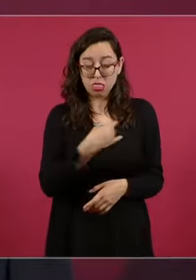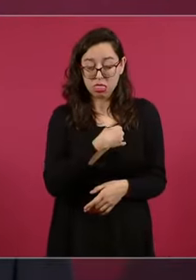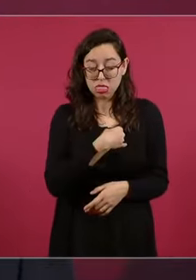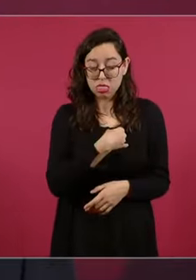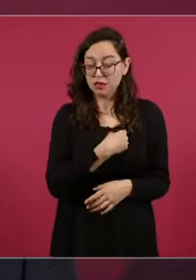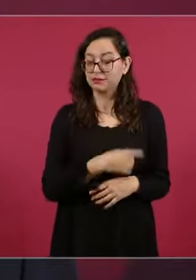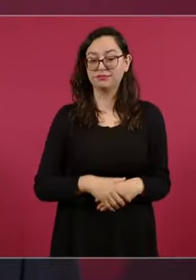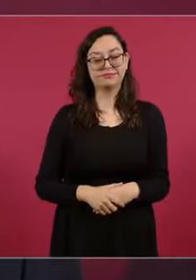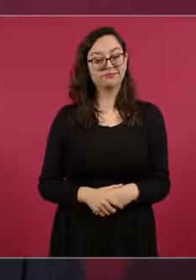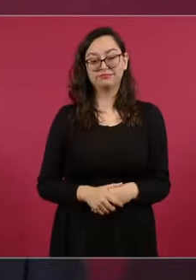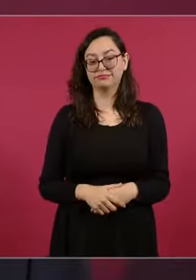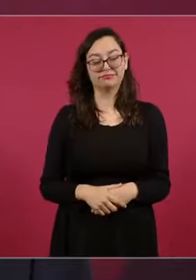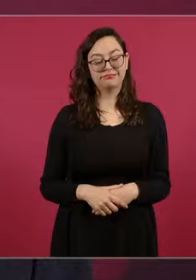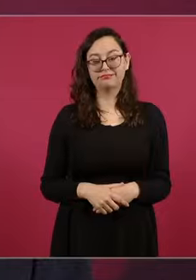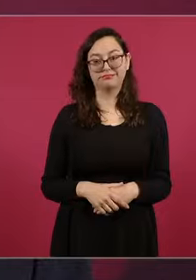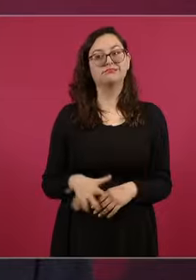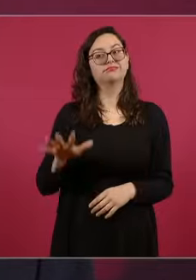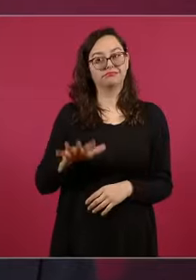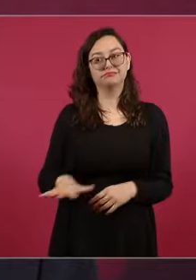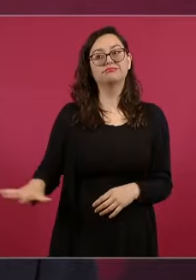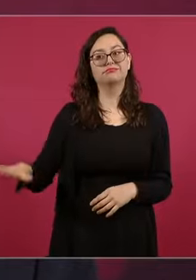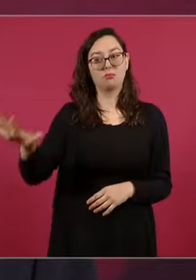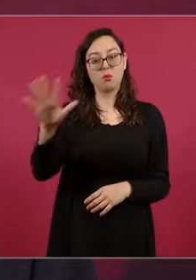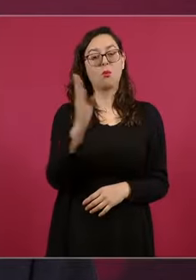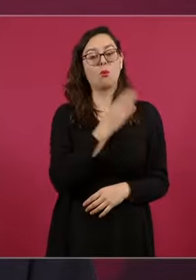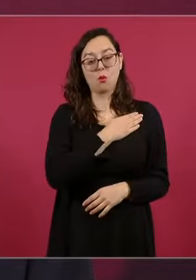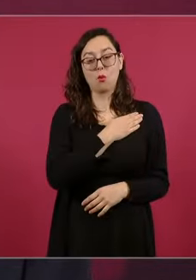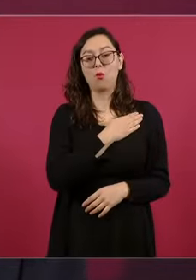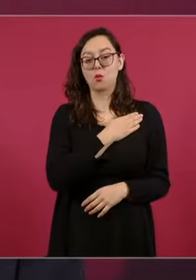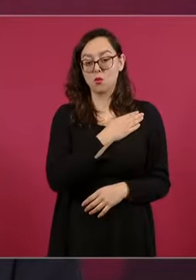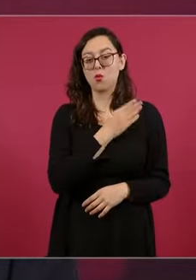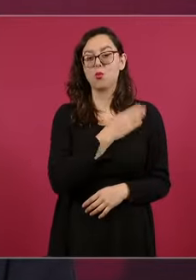Nuestro pueblo es muy bueno.